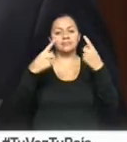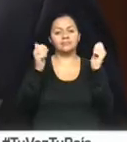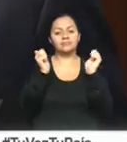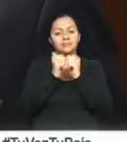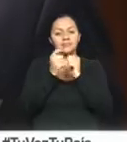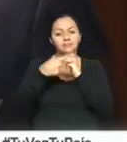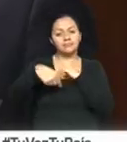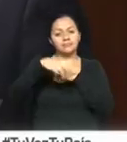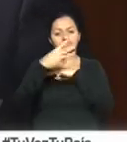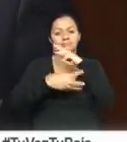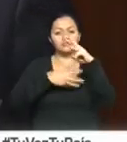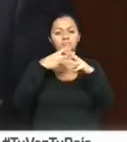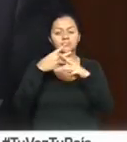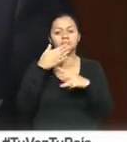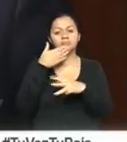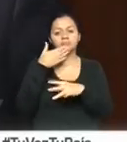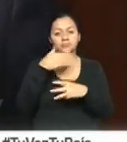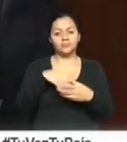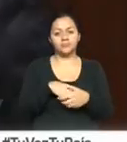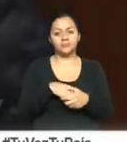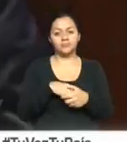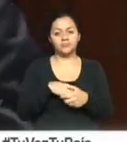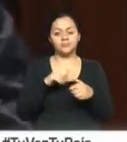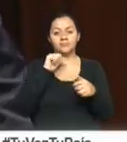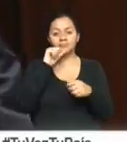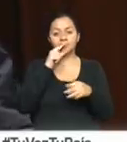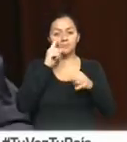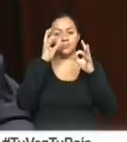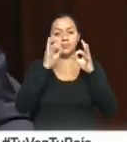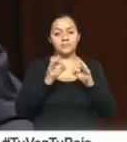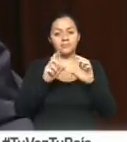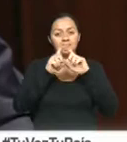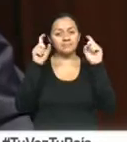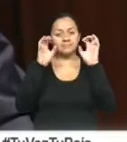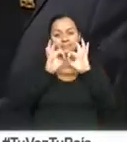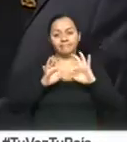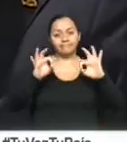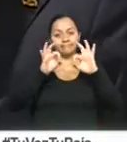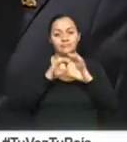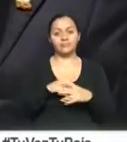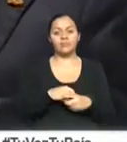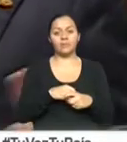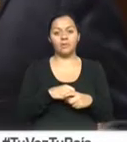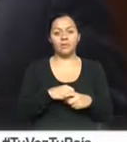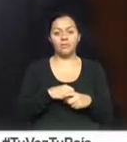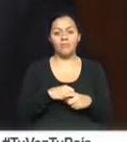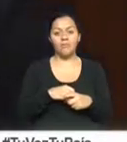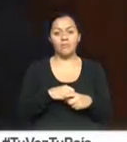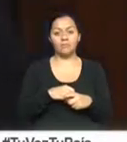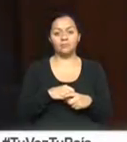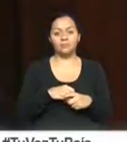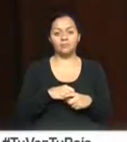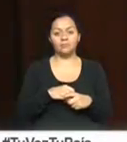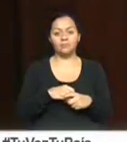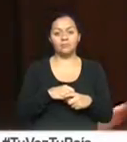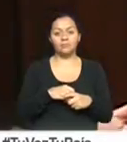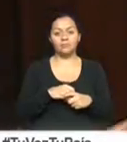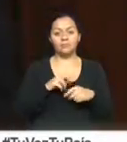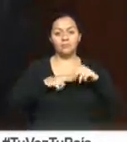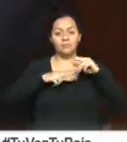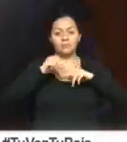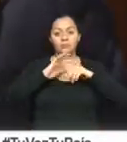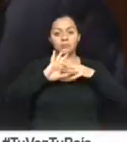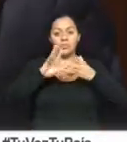el mundo la falta de cumplimiento de esta empresa. Se exigió a la constructora la